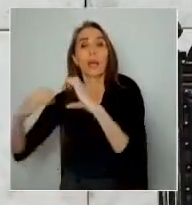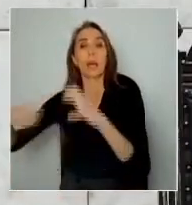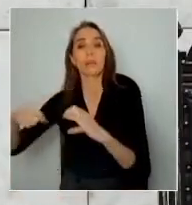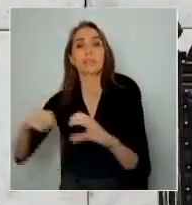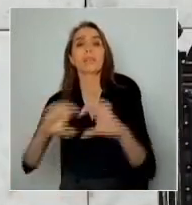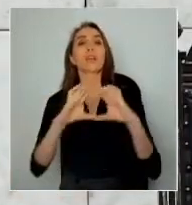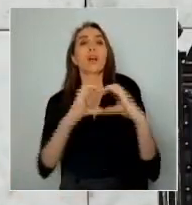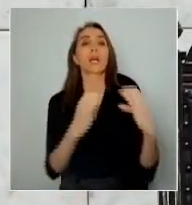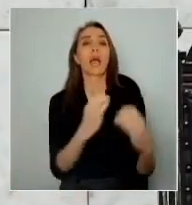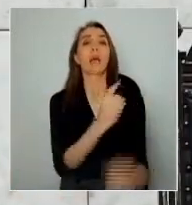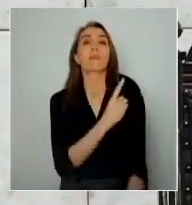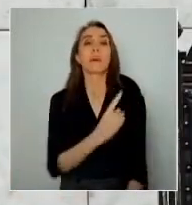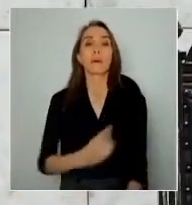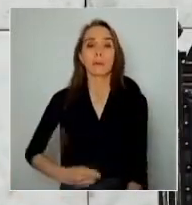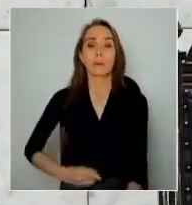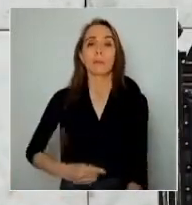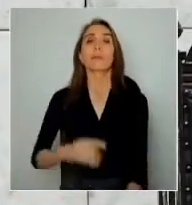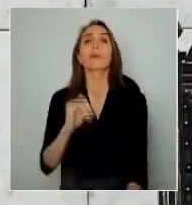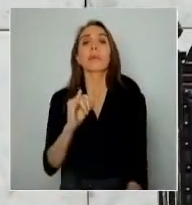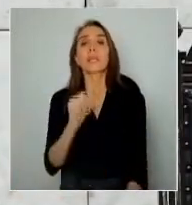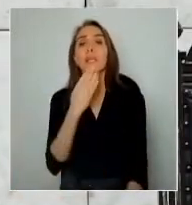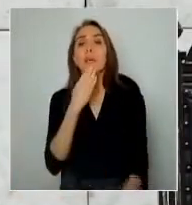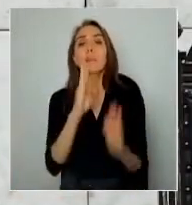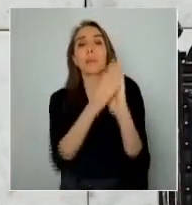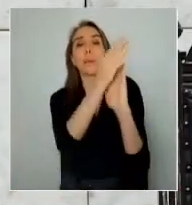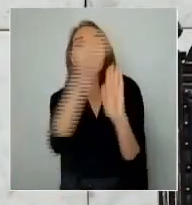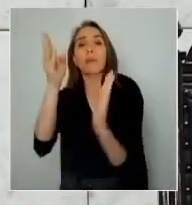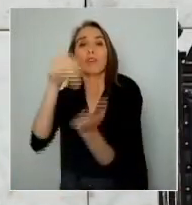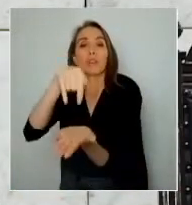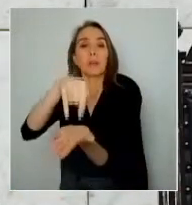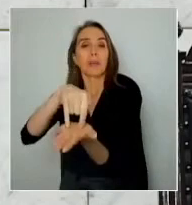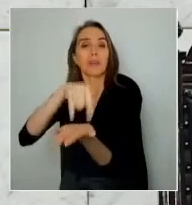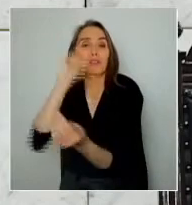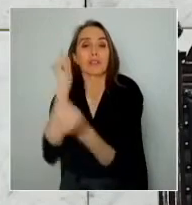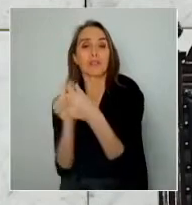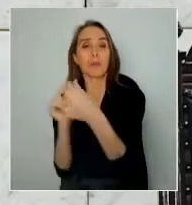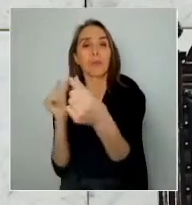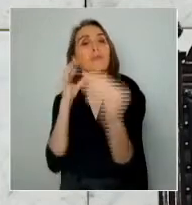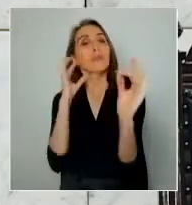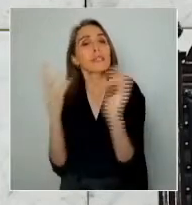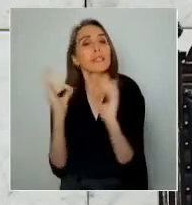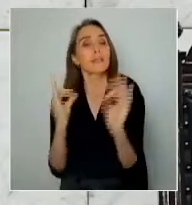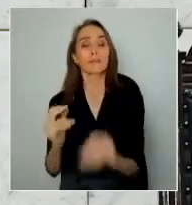biblioteca del Congreso Nacional señoras y señores